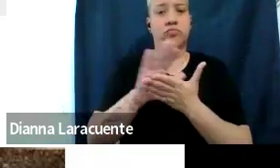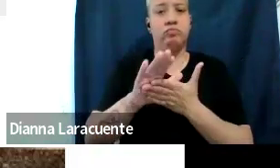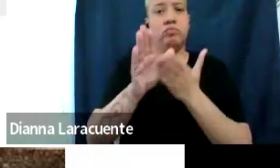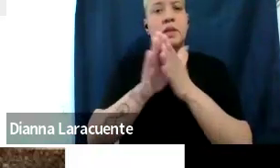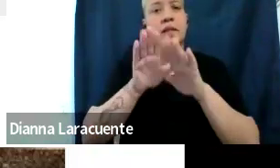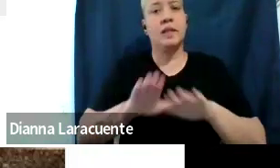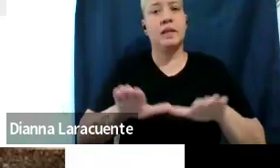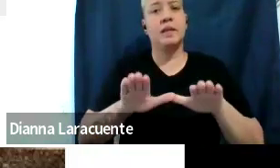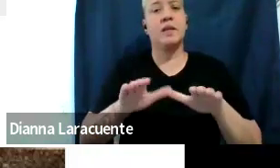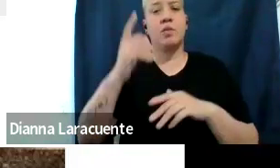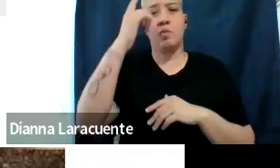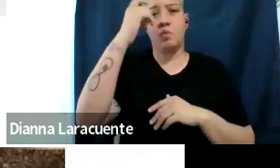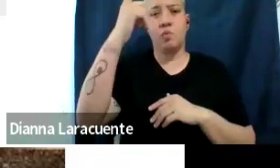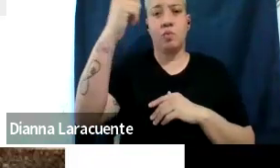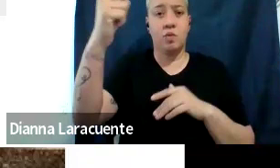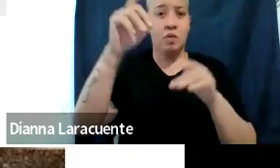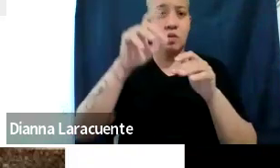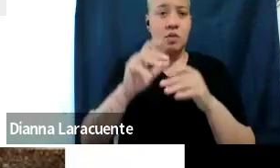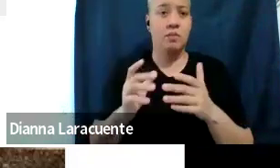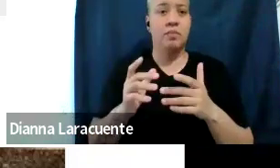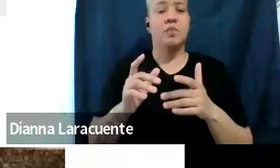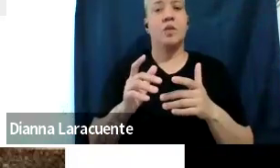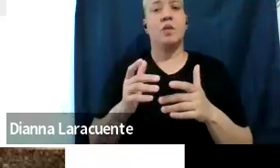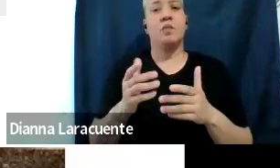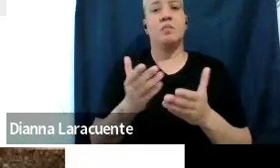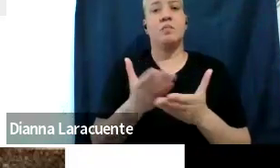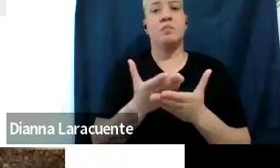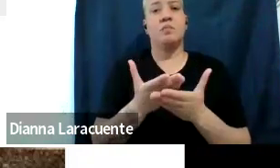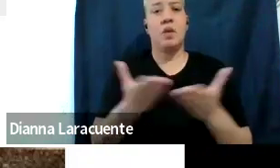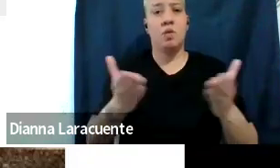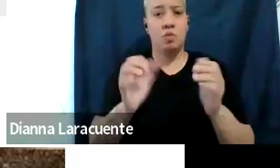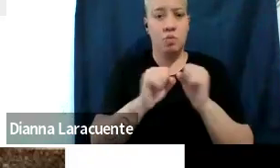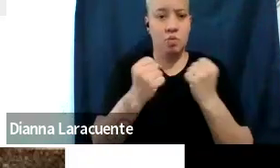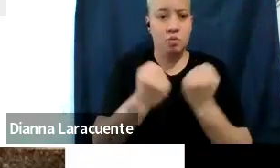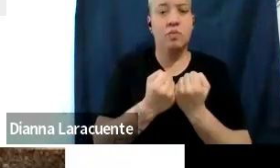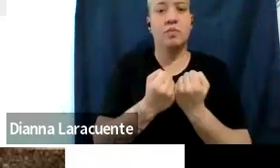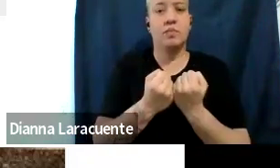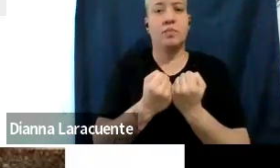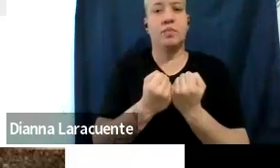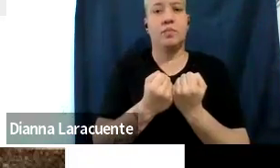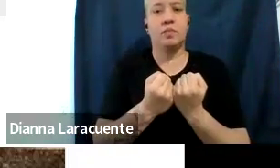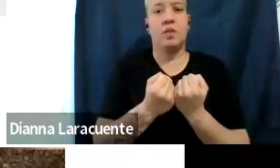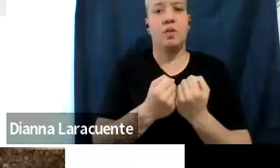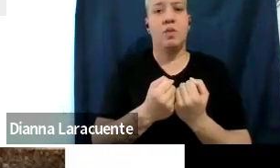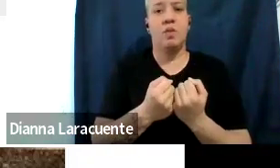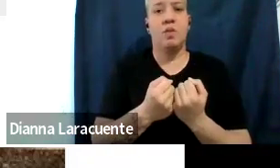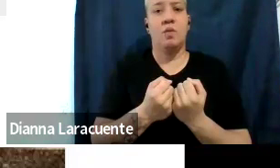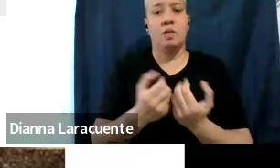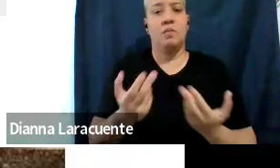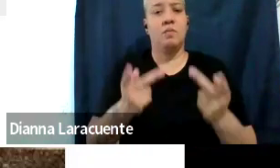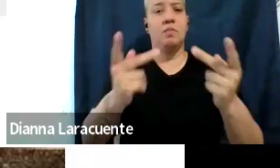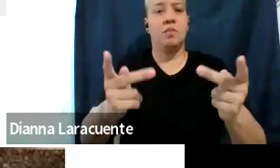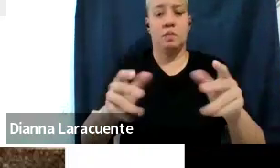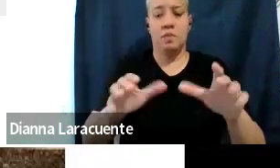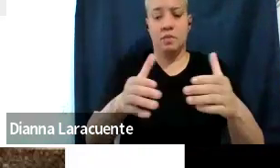tranquila, soñando con las grandes reivindicaciones sociales, con las fecundas protestas colectivas.